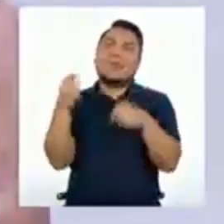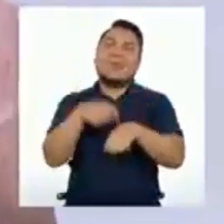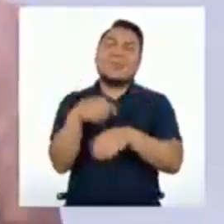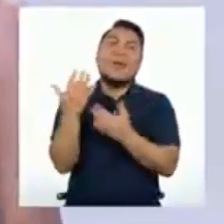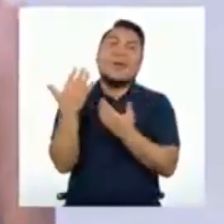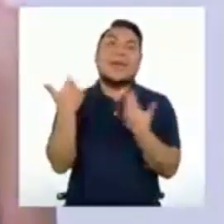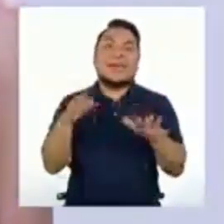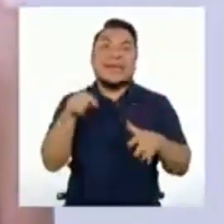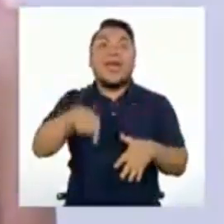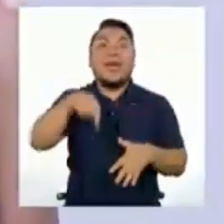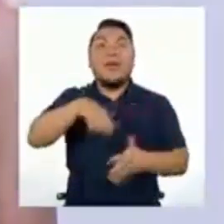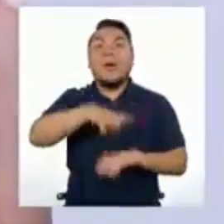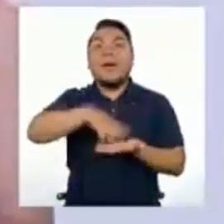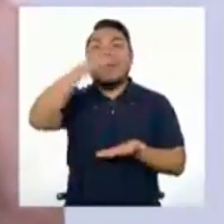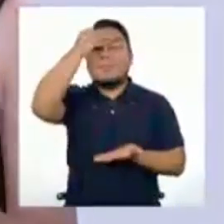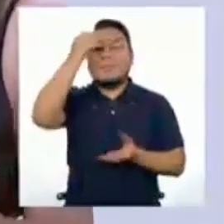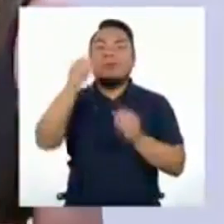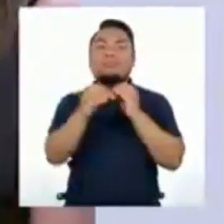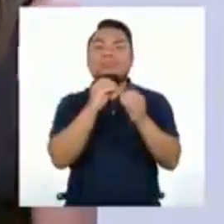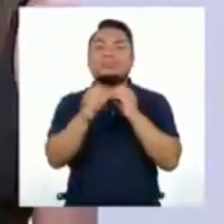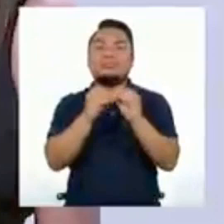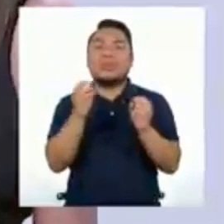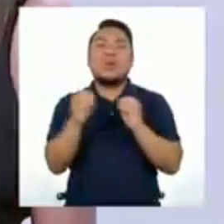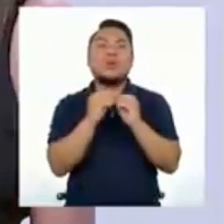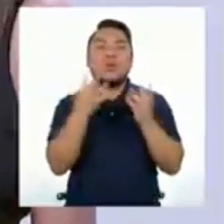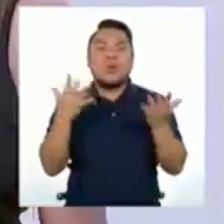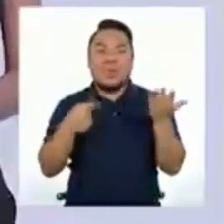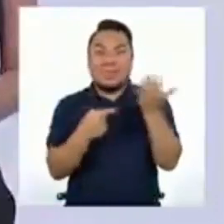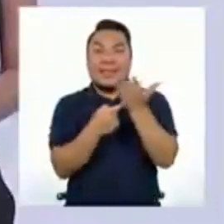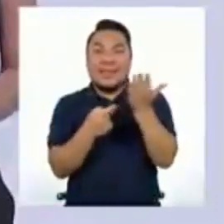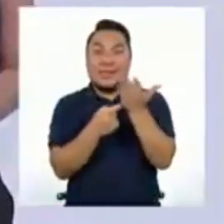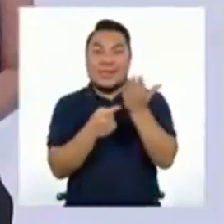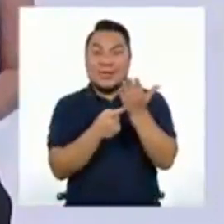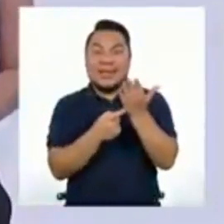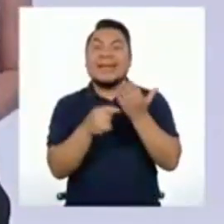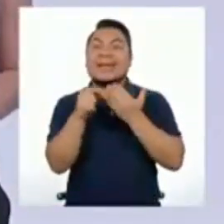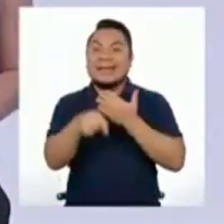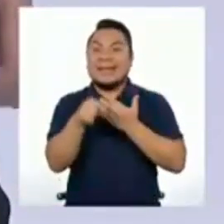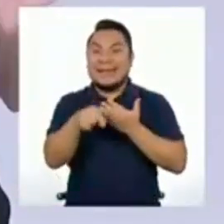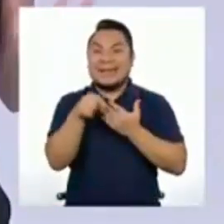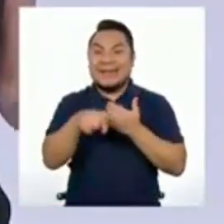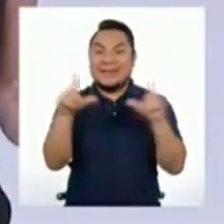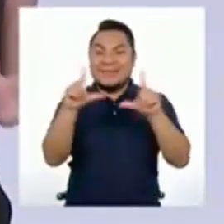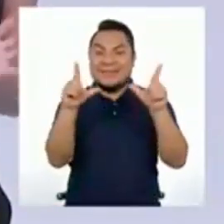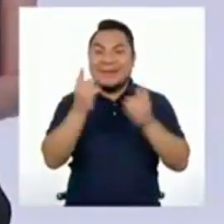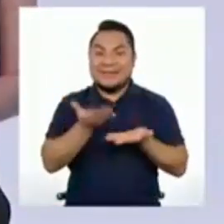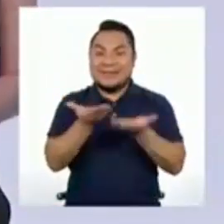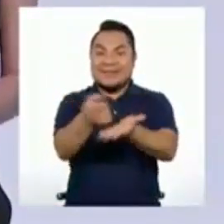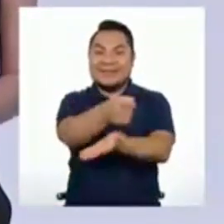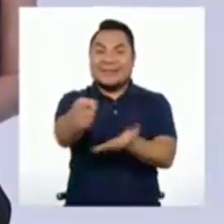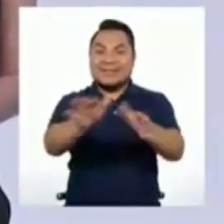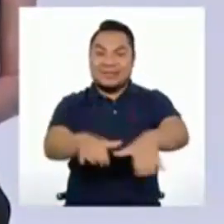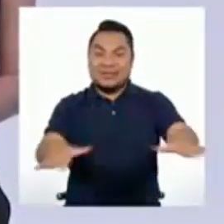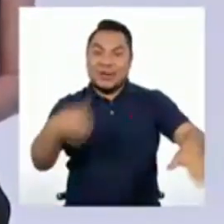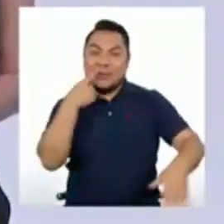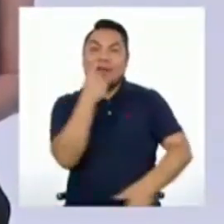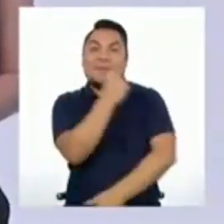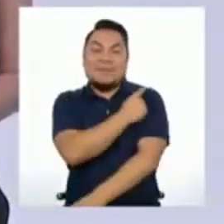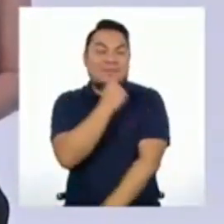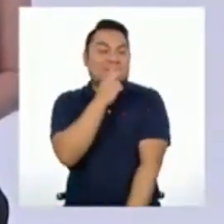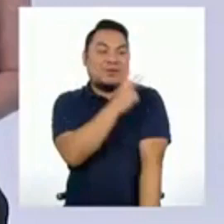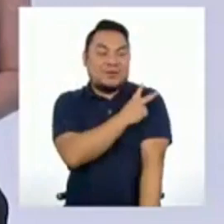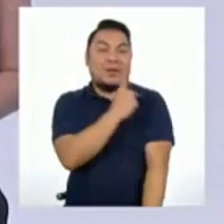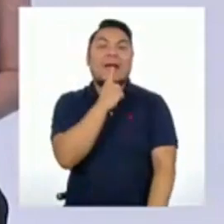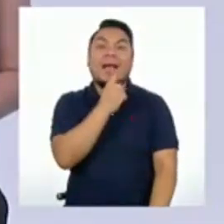tanto tiempo. Aprenderemos a diseñar nuestra solución tecnológica. Este programa va dirigido a niñas y niños de primer